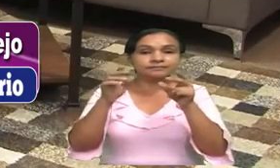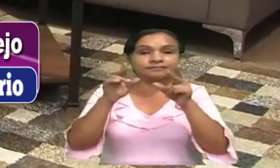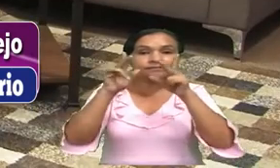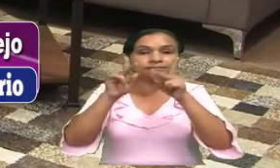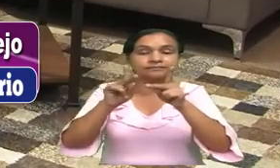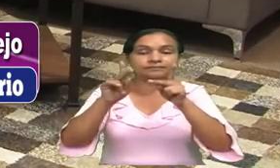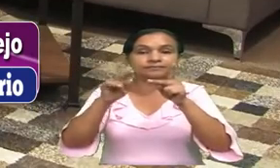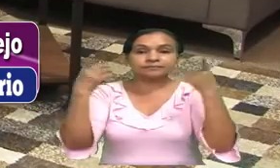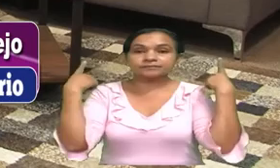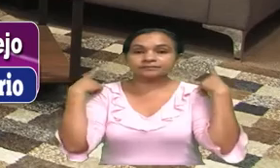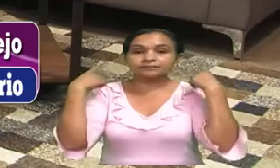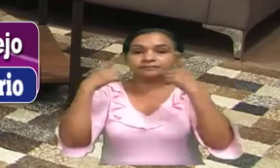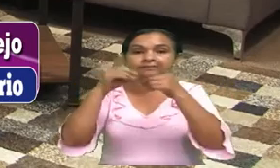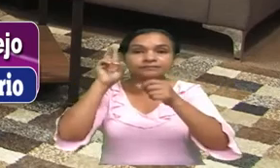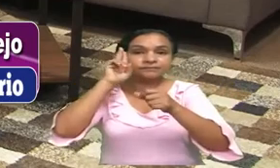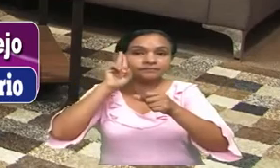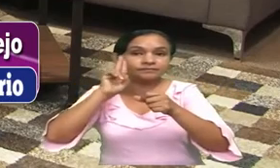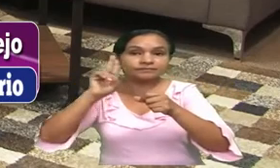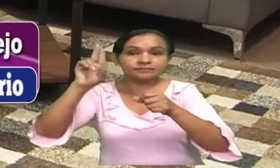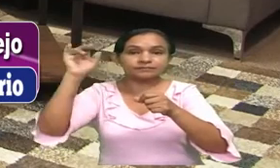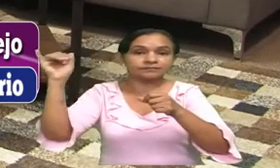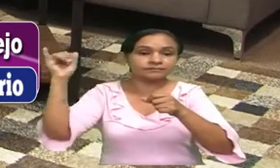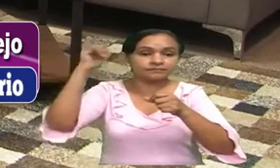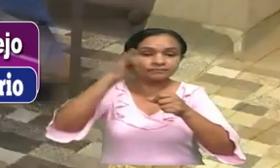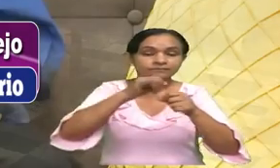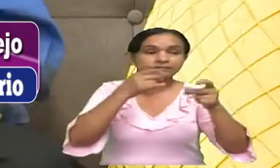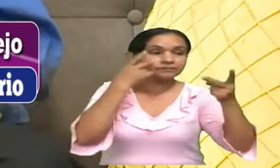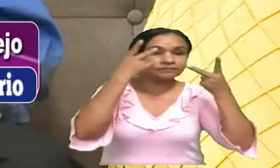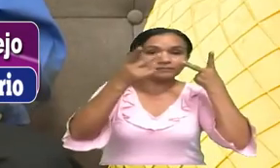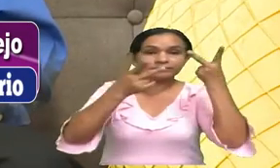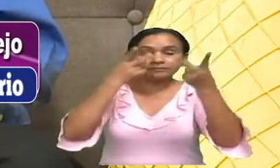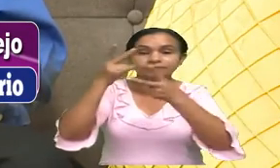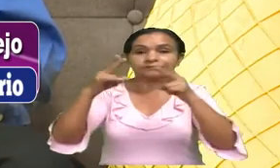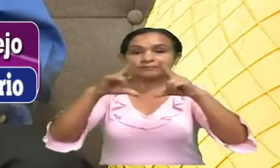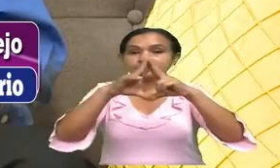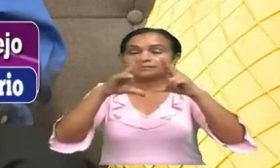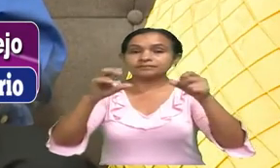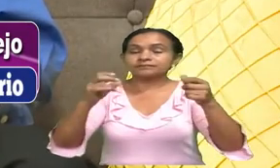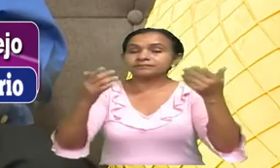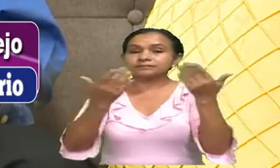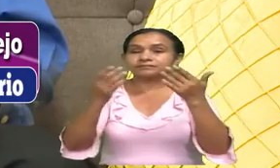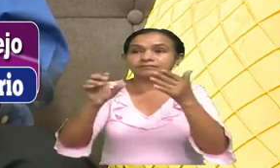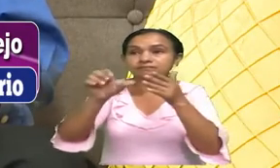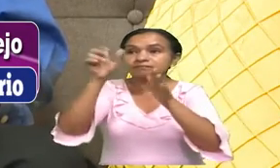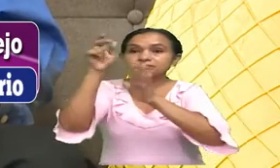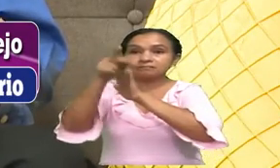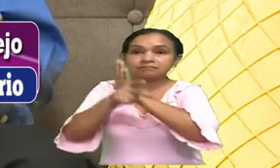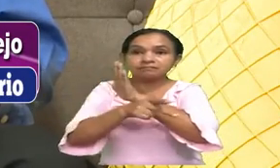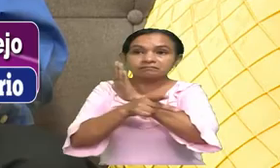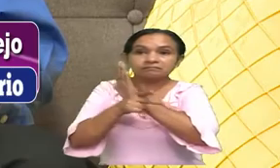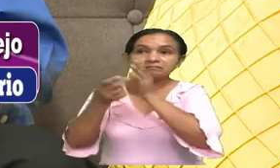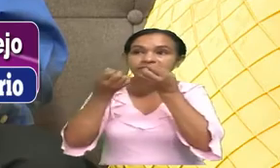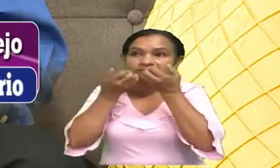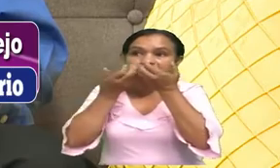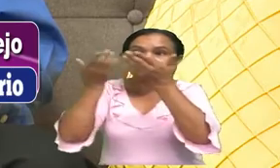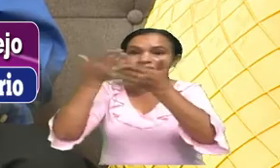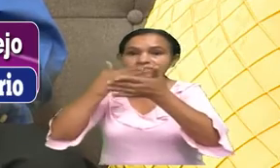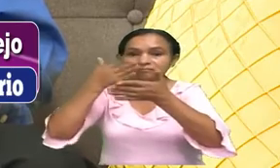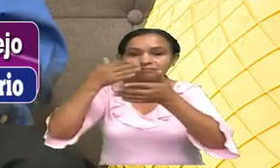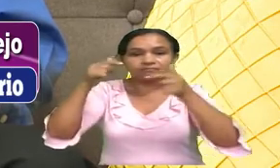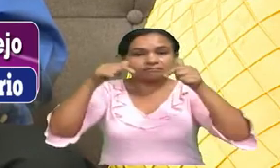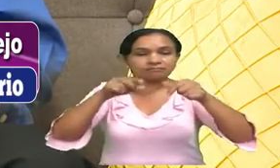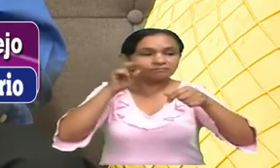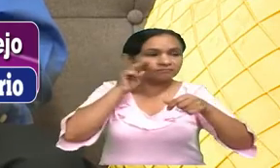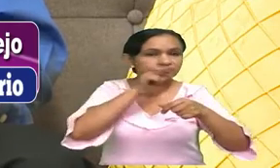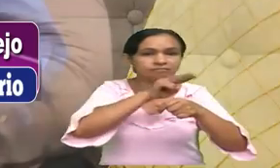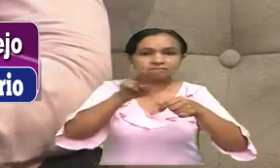claro, también de repente a veces se trata de desinformar hacia el exterior, y cuál es la percepción que se trata o que se